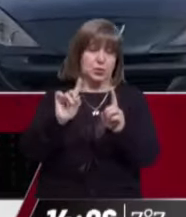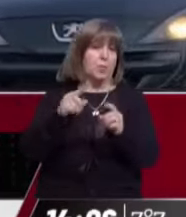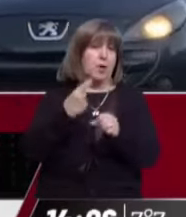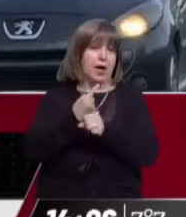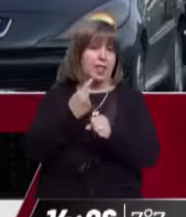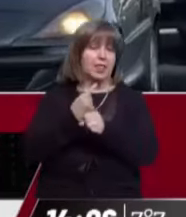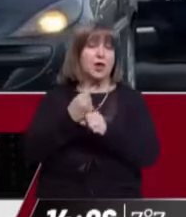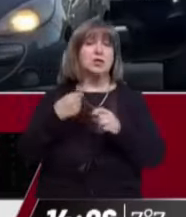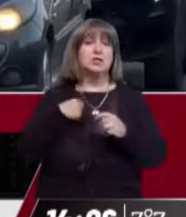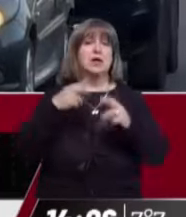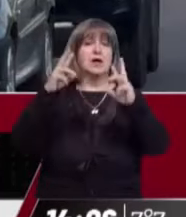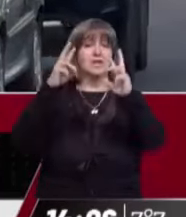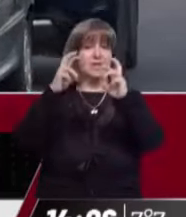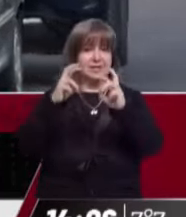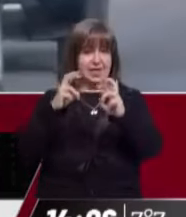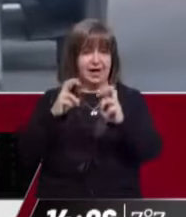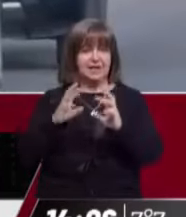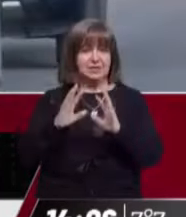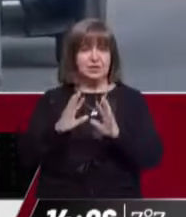Estamos en una investigación.